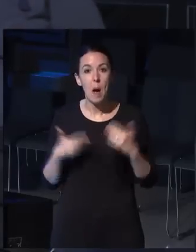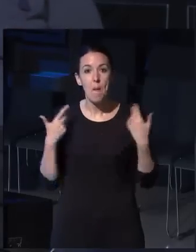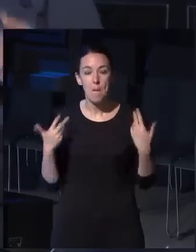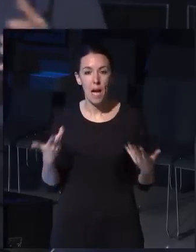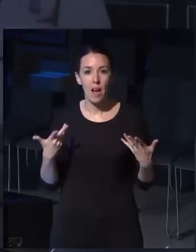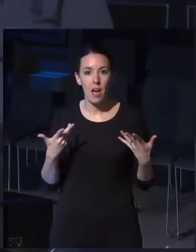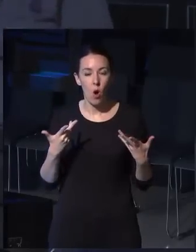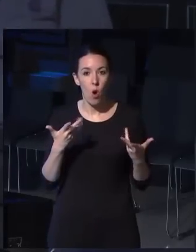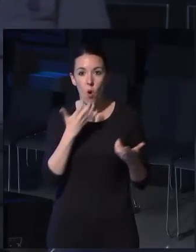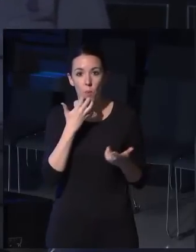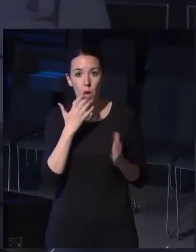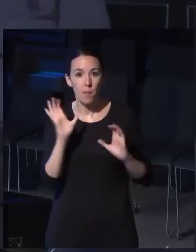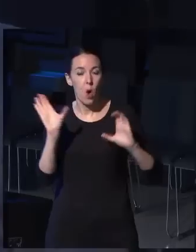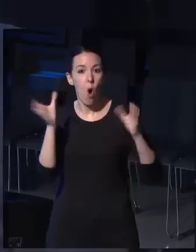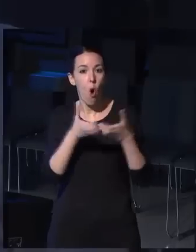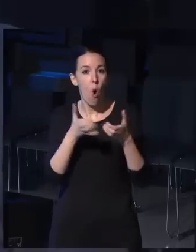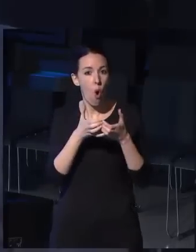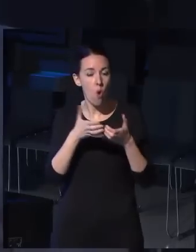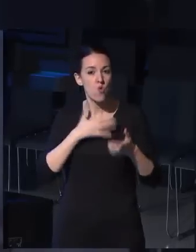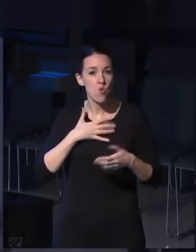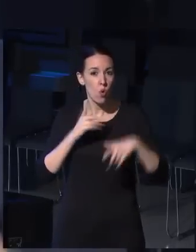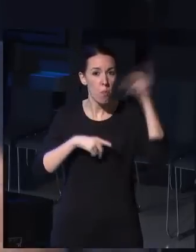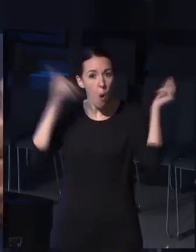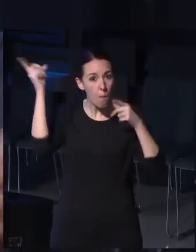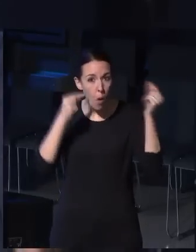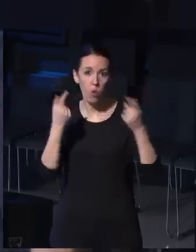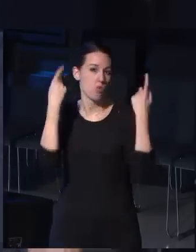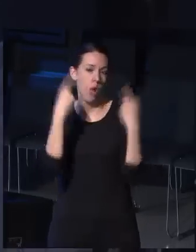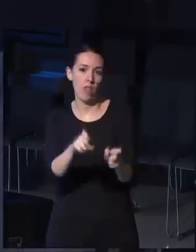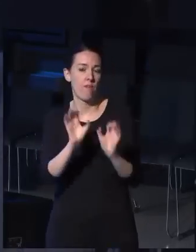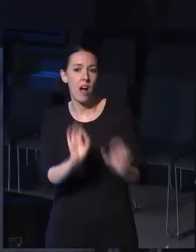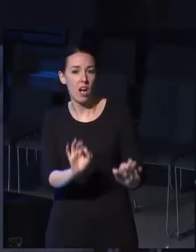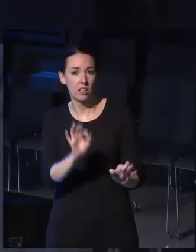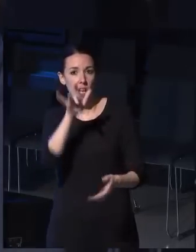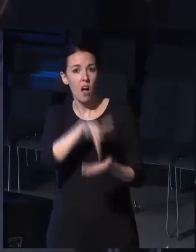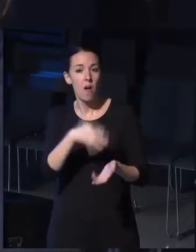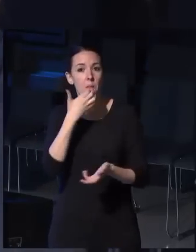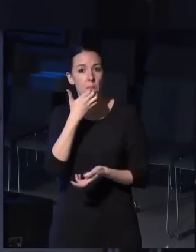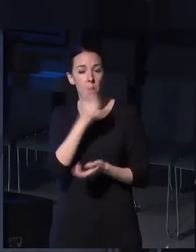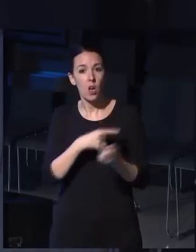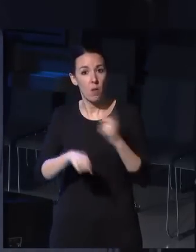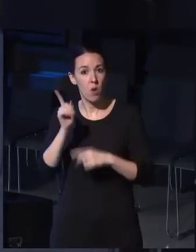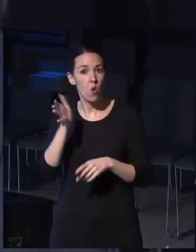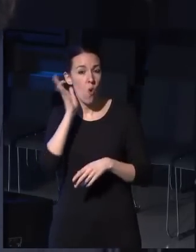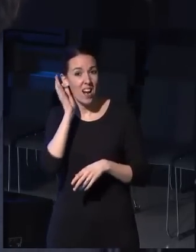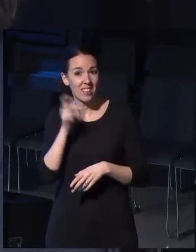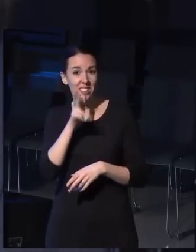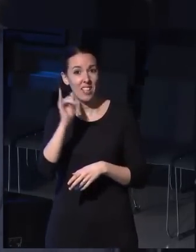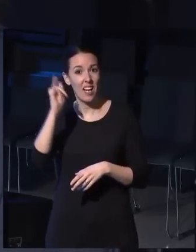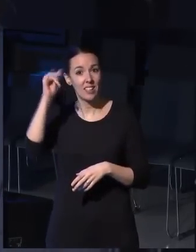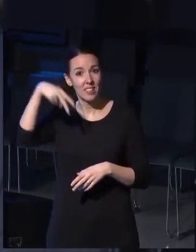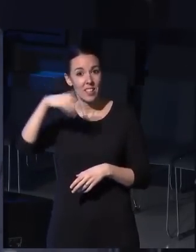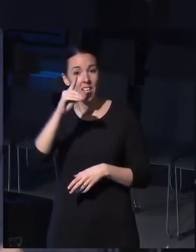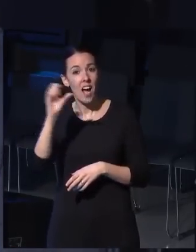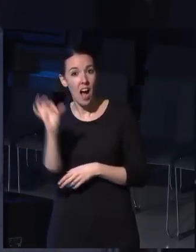Pero para hacer un grupo de punk, no hace falta que sea eso, ¿no? Quiero decirte. Luego van a subir aquí las chicas, las Heinz, para grabar las Heinz. No hace falta